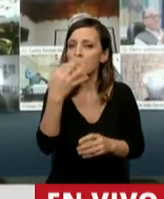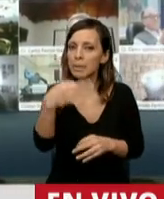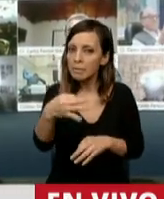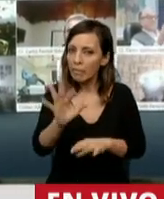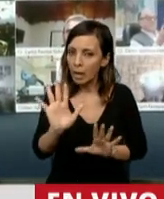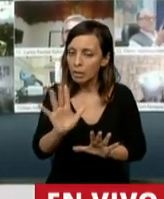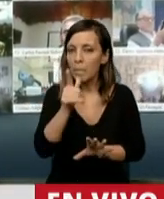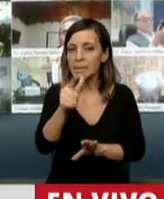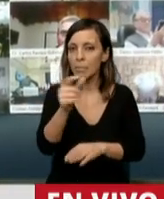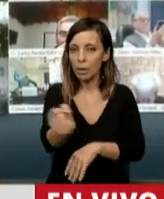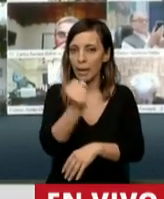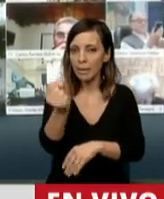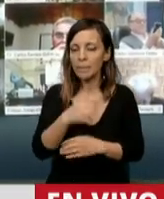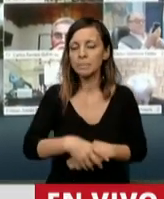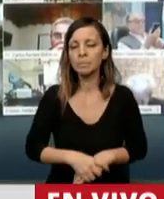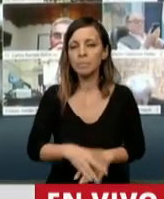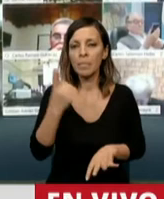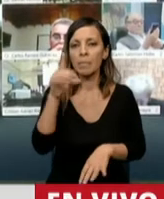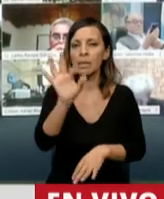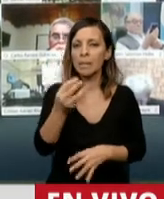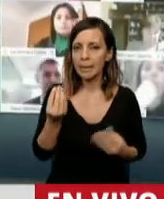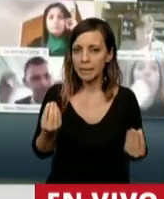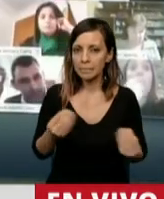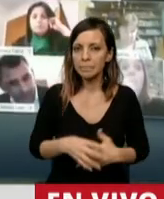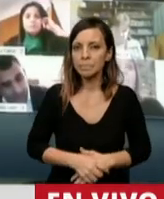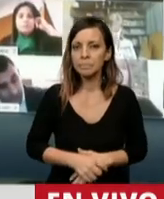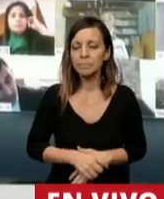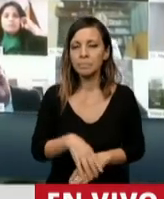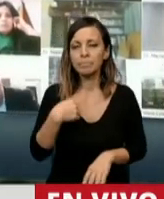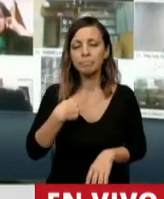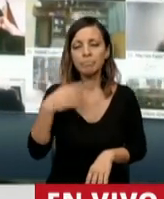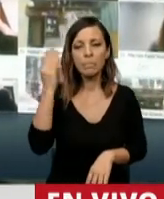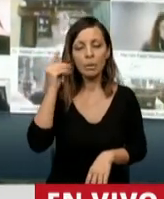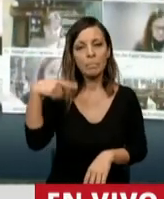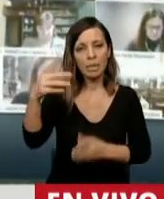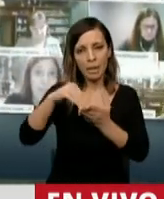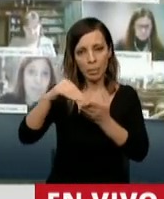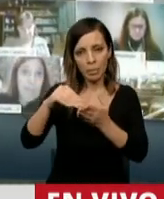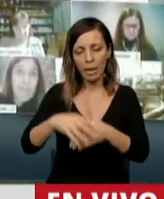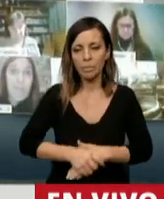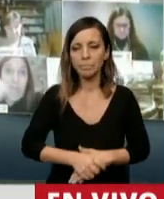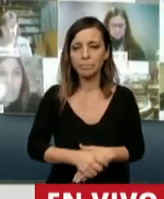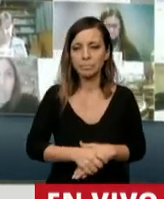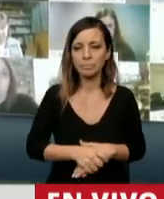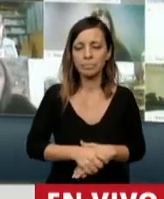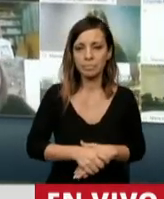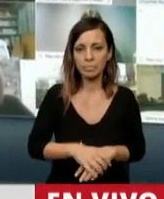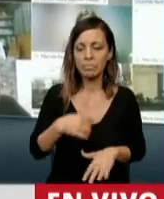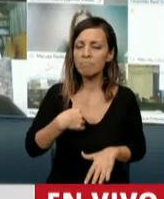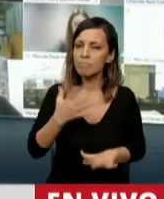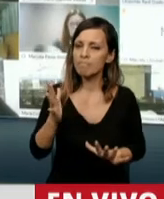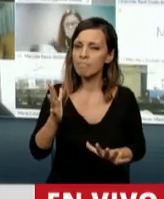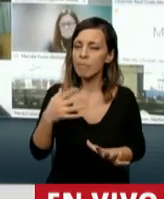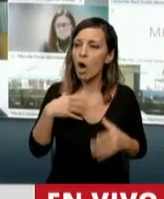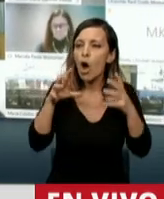me parece que es importante. Pero ¿sabe qué, señor presidente? Y escuchando a un diputado propinante con anterioridad, nosotros no